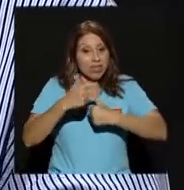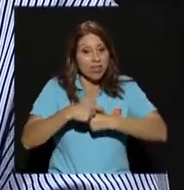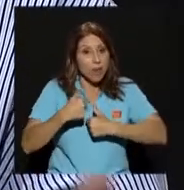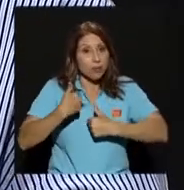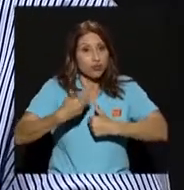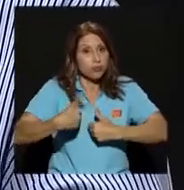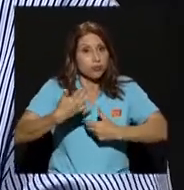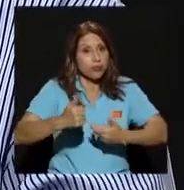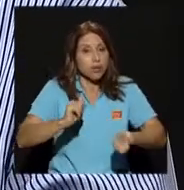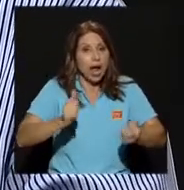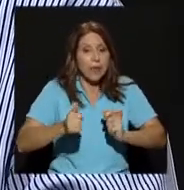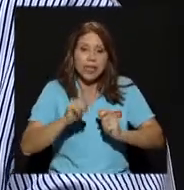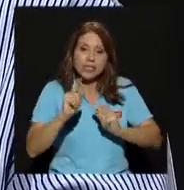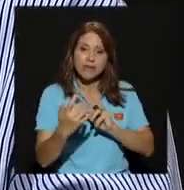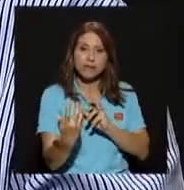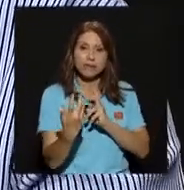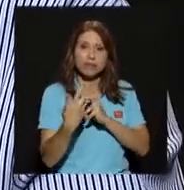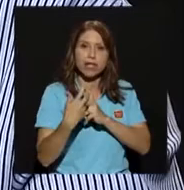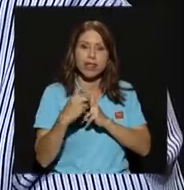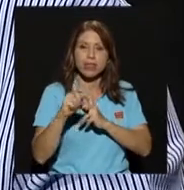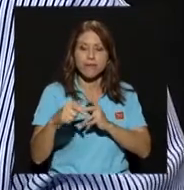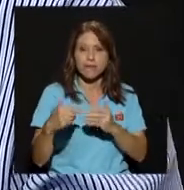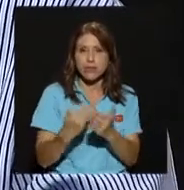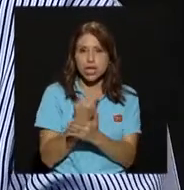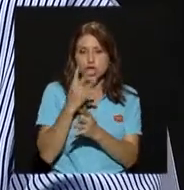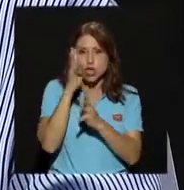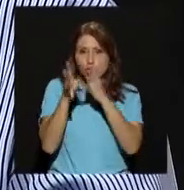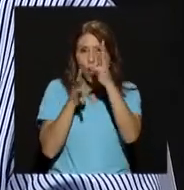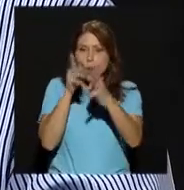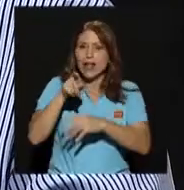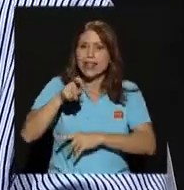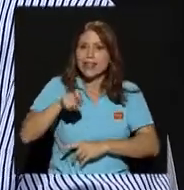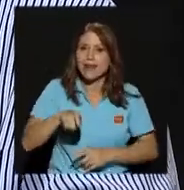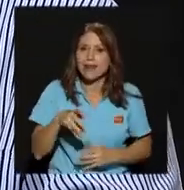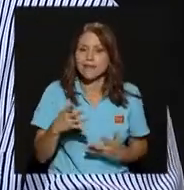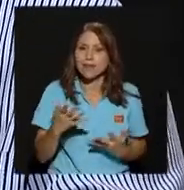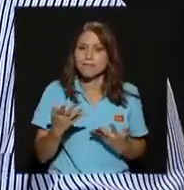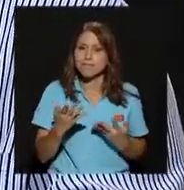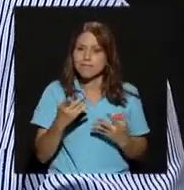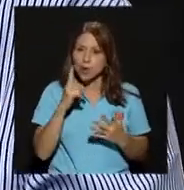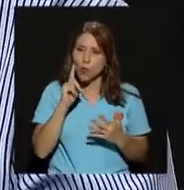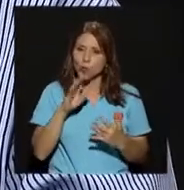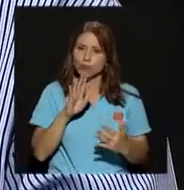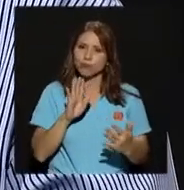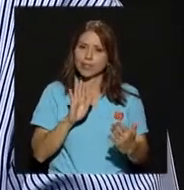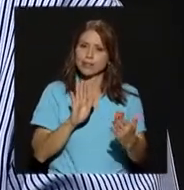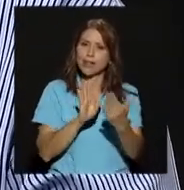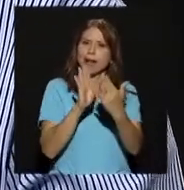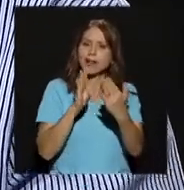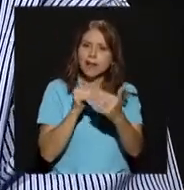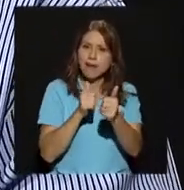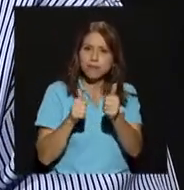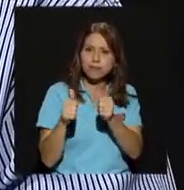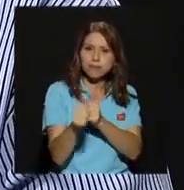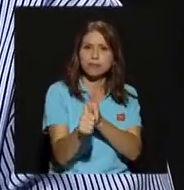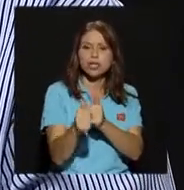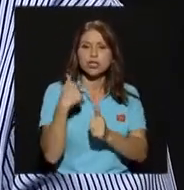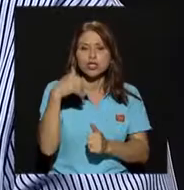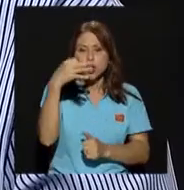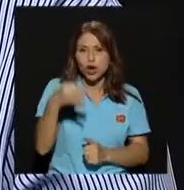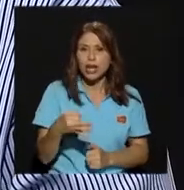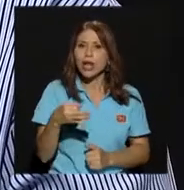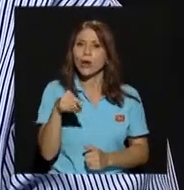adecuarse, hay que innovar, hay que estar en la línea de frente. Y yo creo que eso es lo que ha